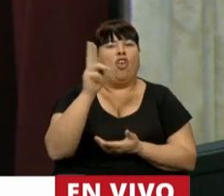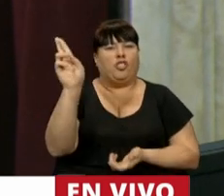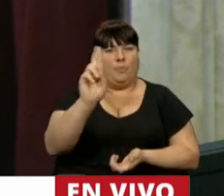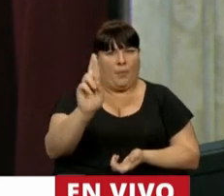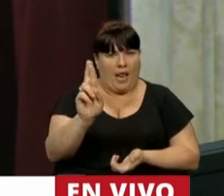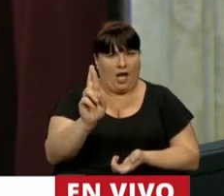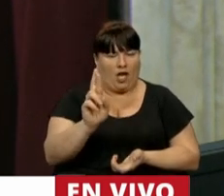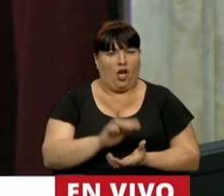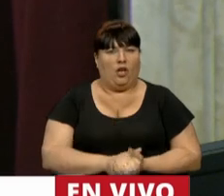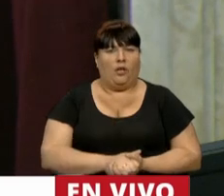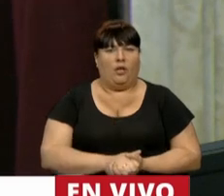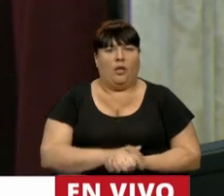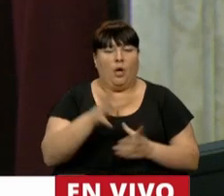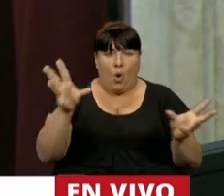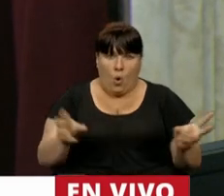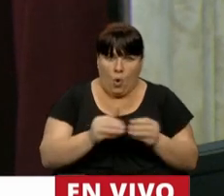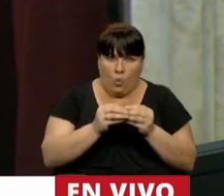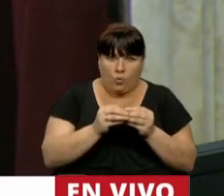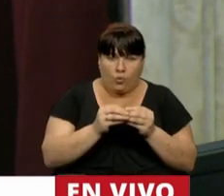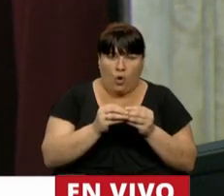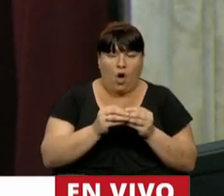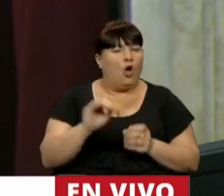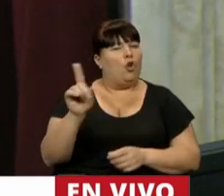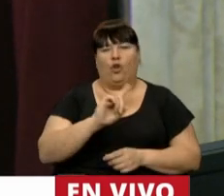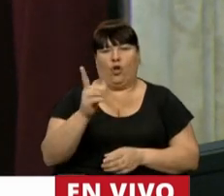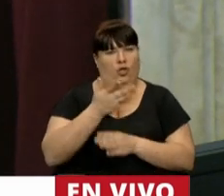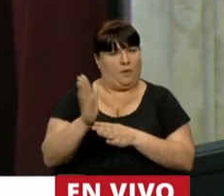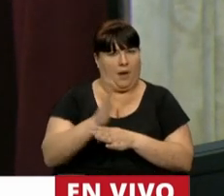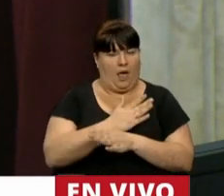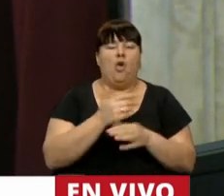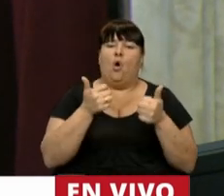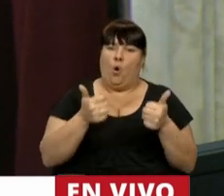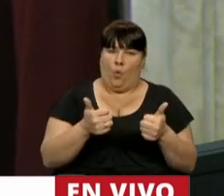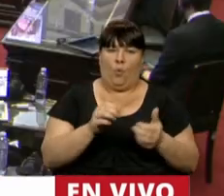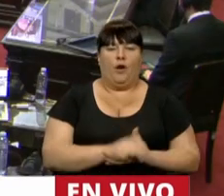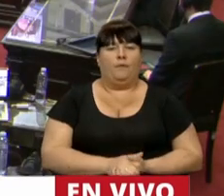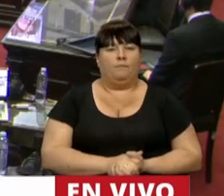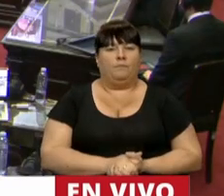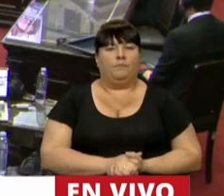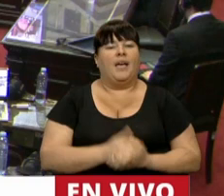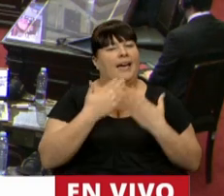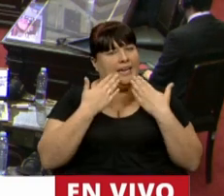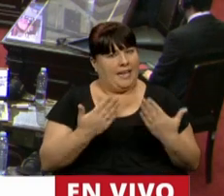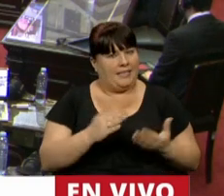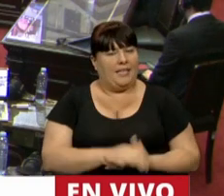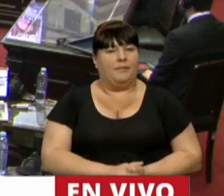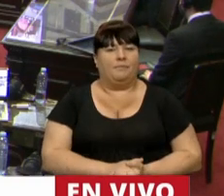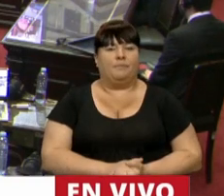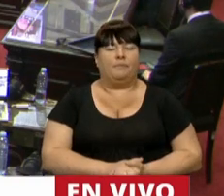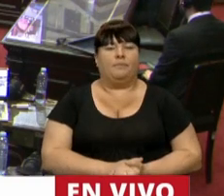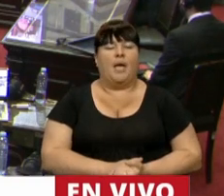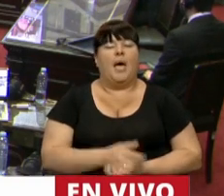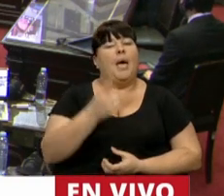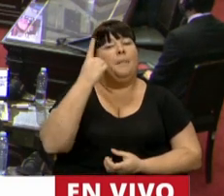cuestiones de privilegio. ¿Las quiere unificar? No, presidenta. Bueno. Gracias.